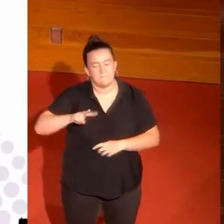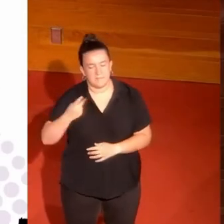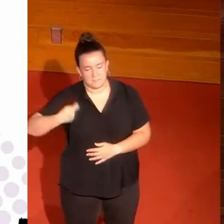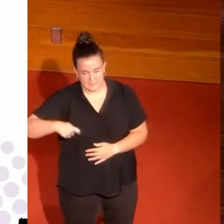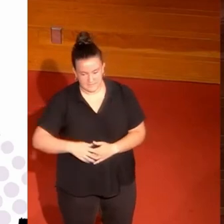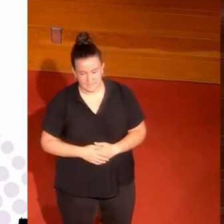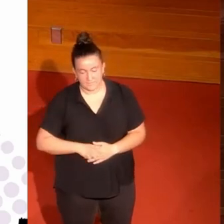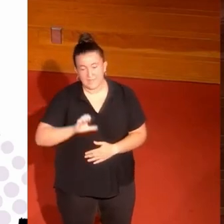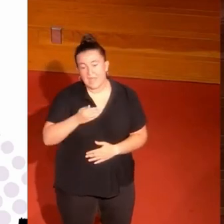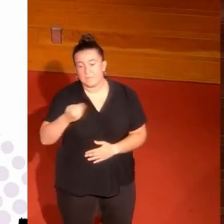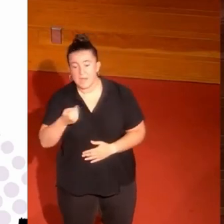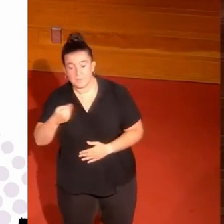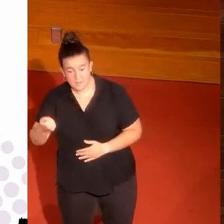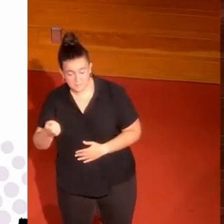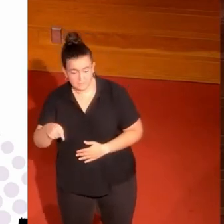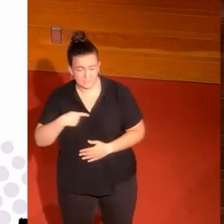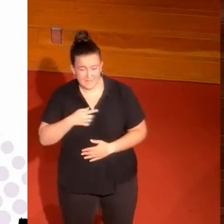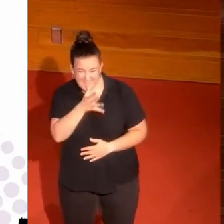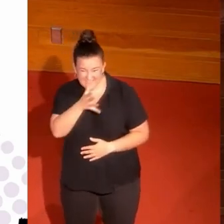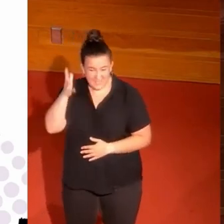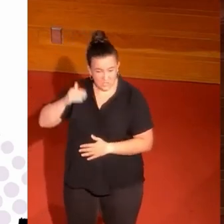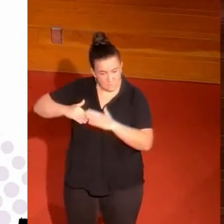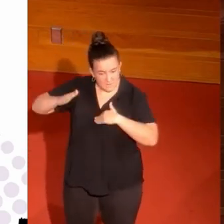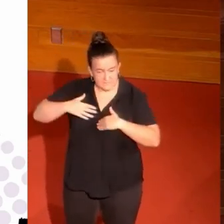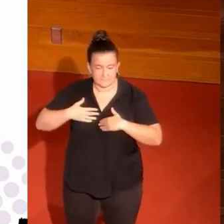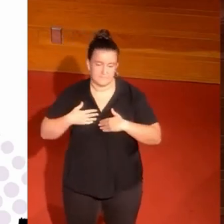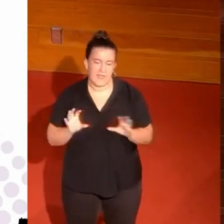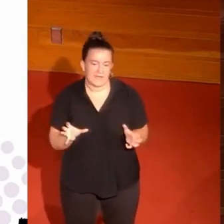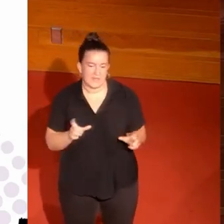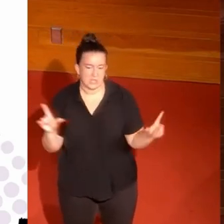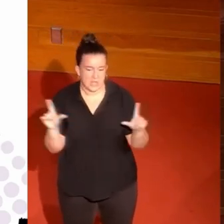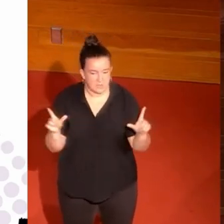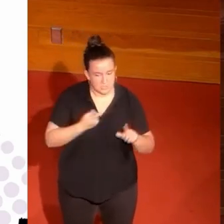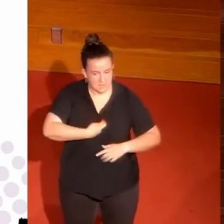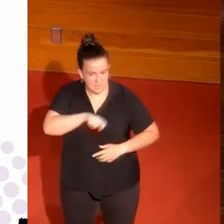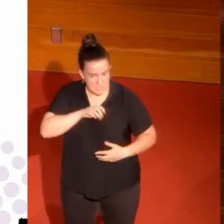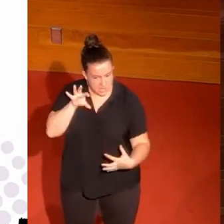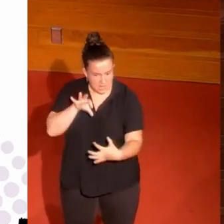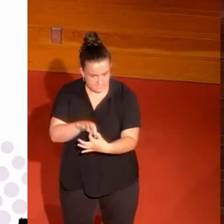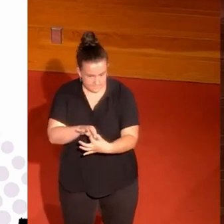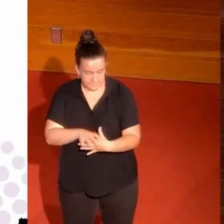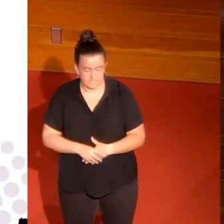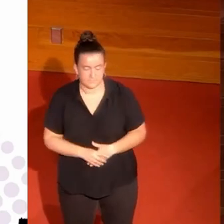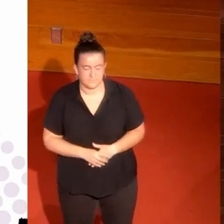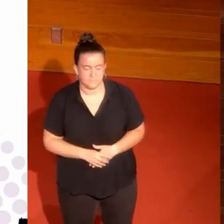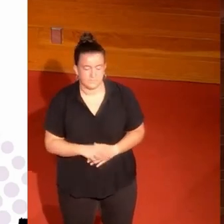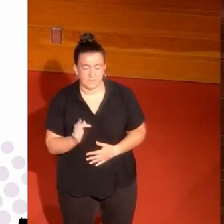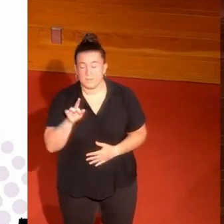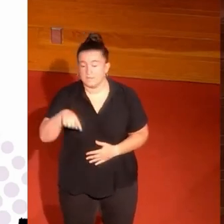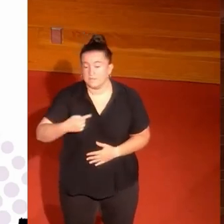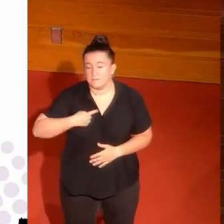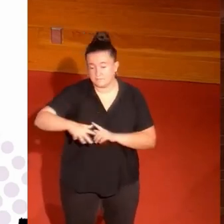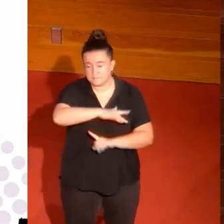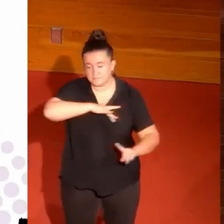e duela bost urte baino gehiago Dago radio telebision españolareina lotuta eta bertan besteak beste ingun